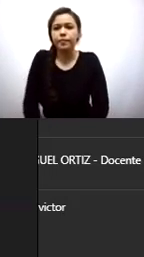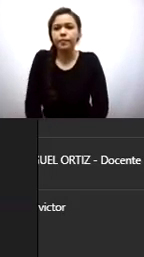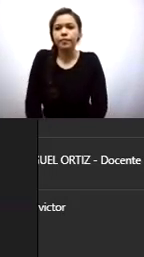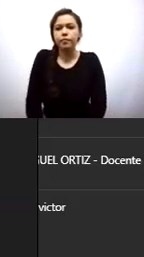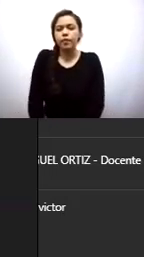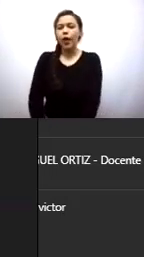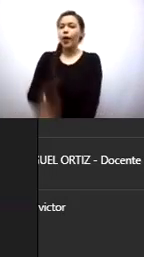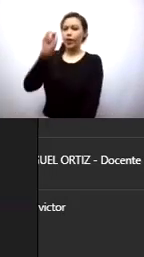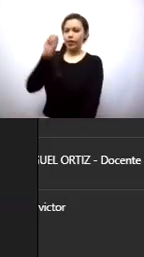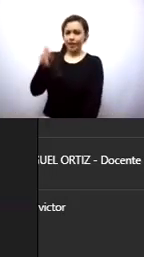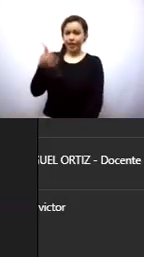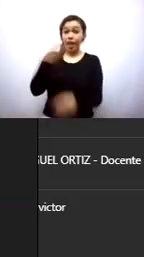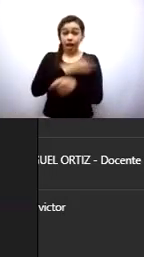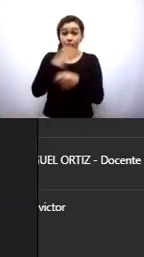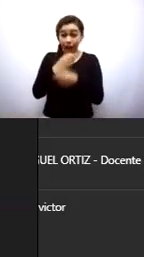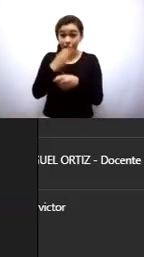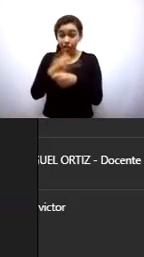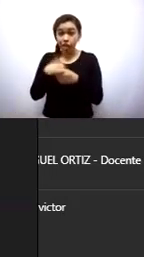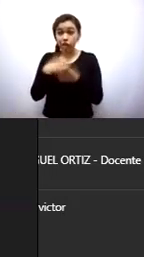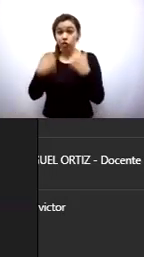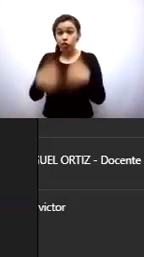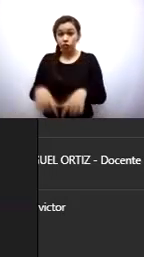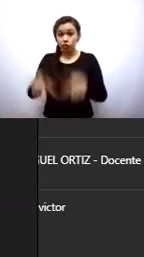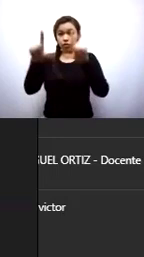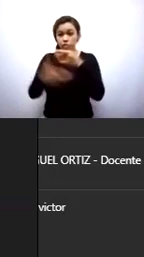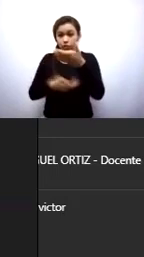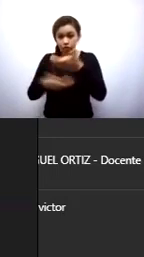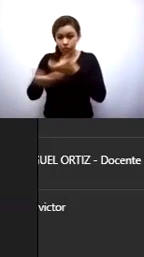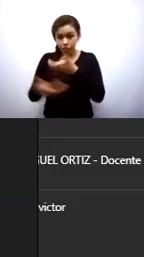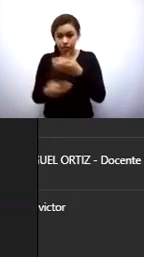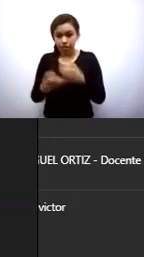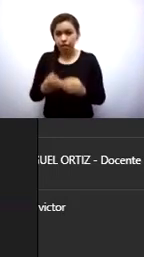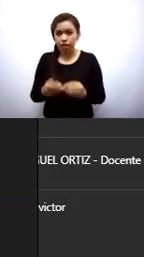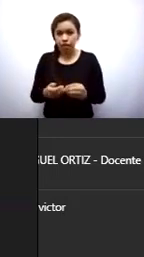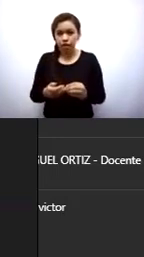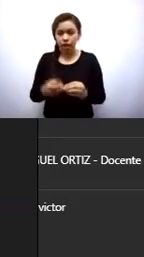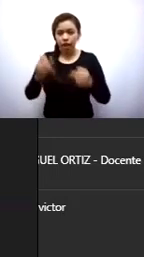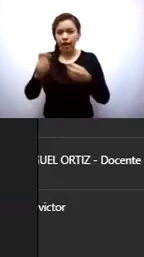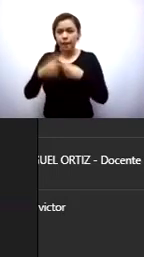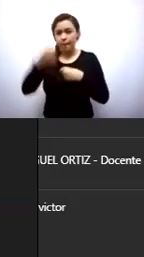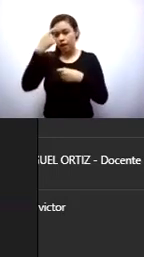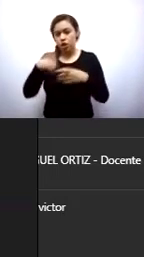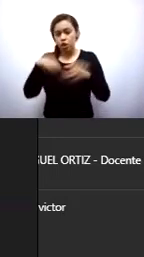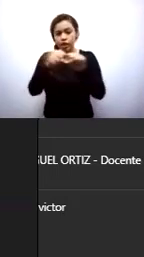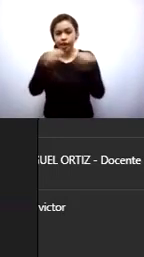Ok, en estos momentos yo estoy compartiendo una de las opciones que me da para ingresar a la sala.